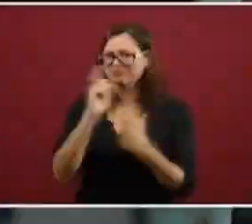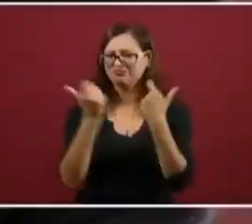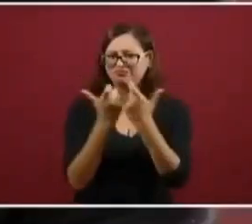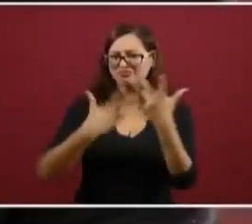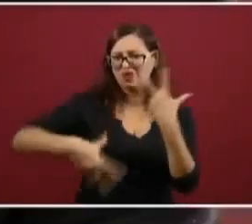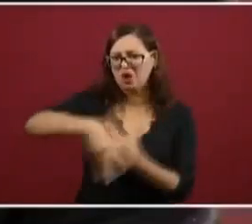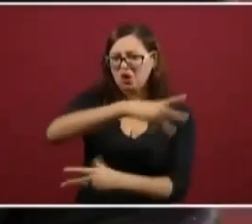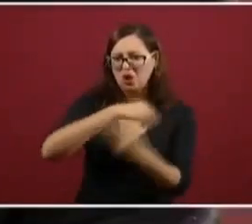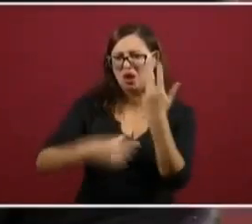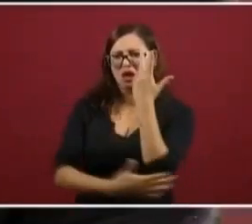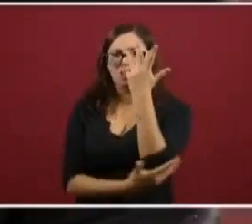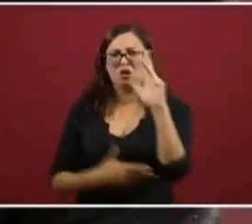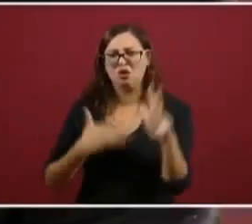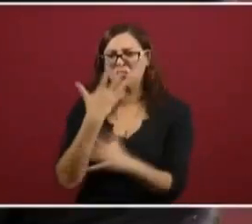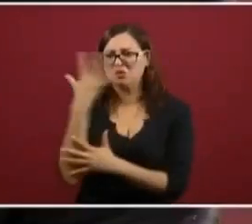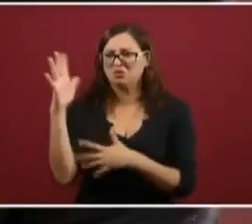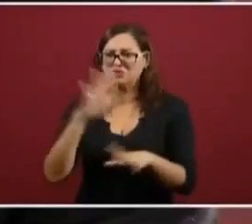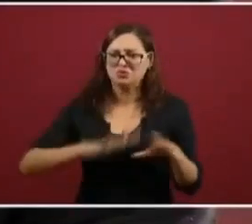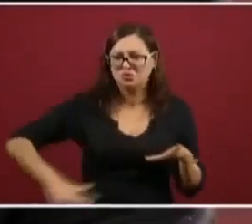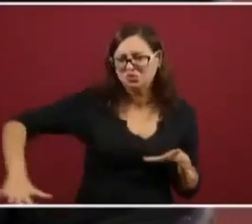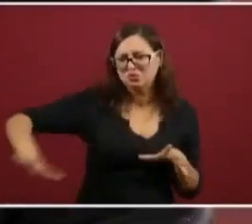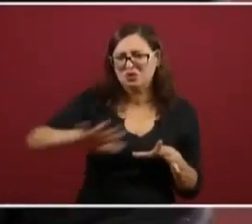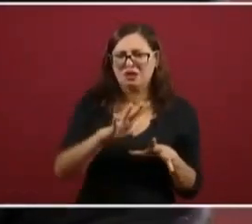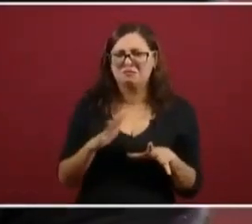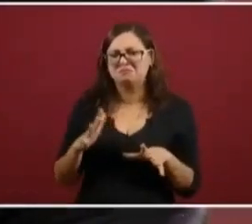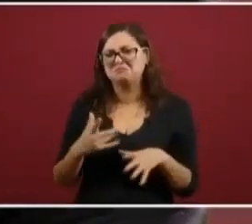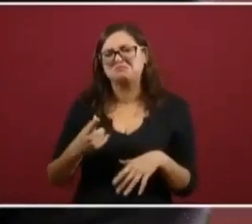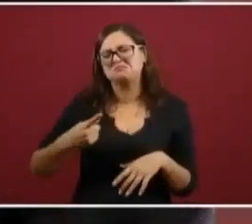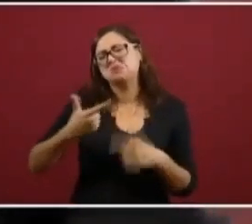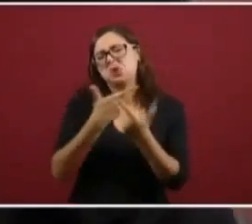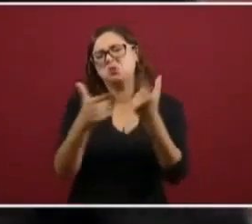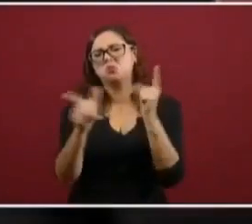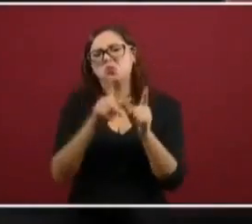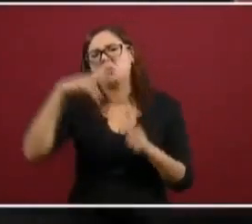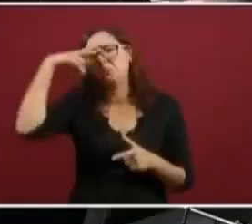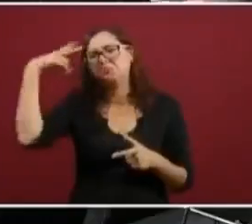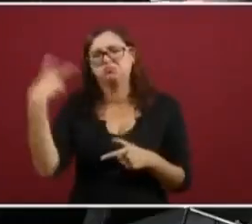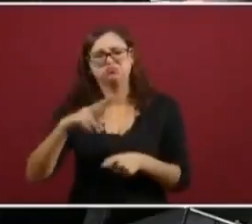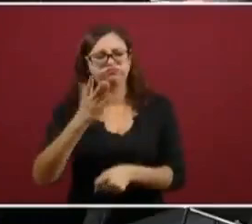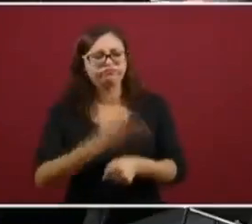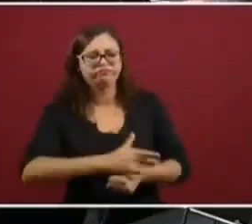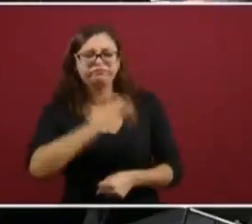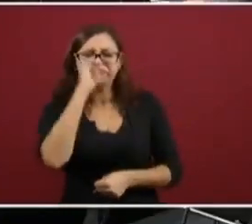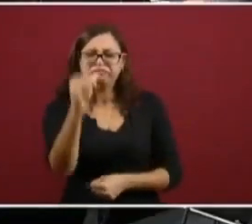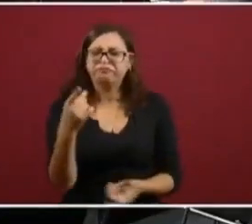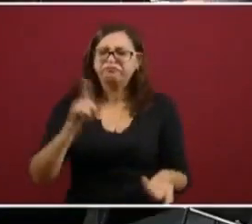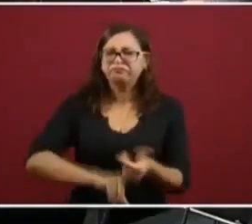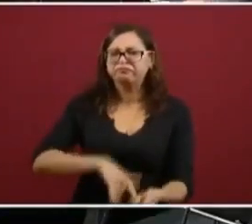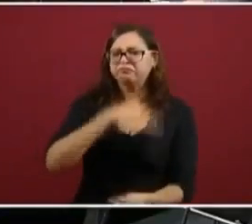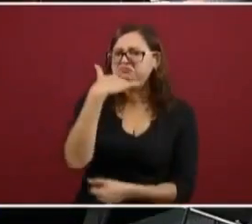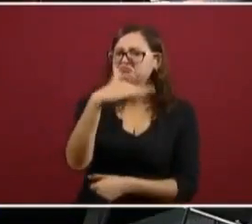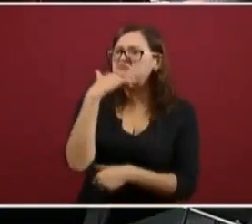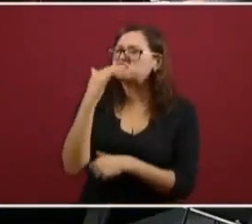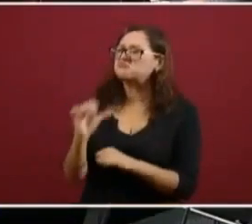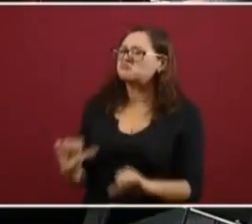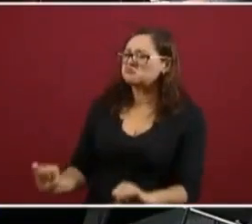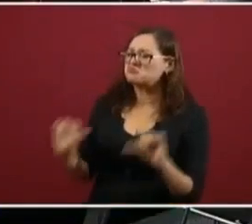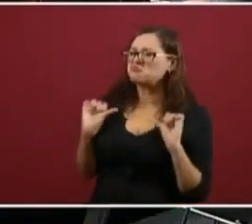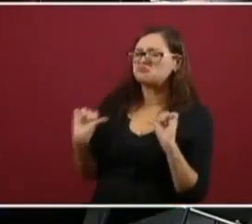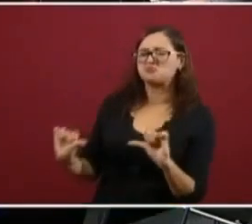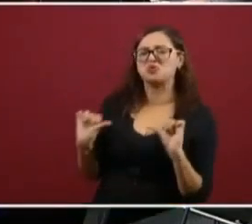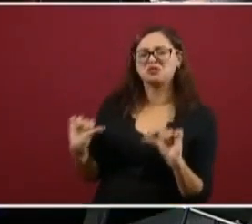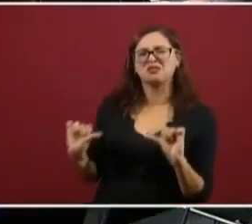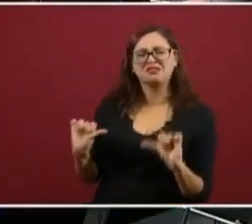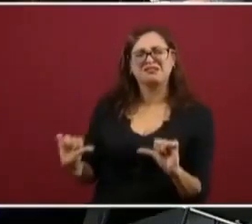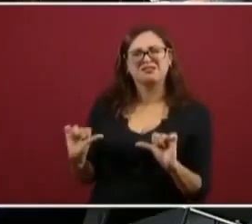social que se ha provocado por la impunidad y la la corrupción que existe entre la empresa y el grupo